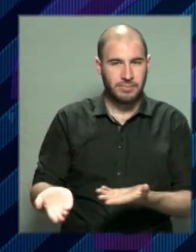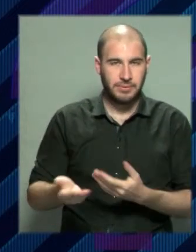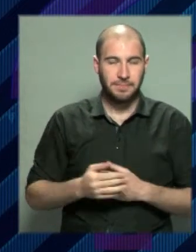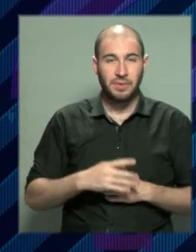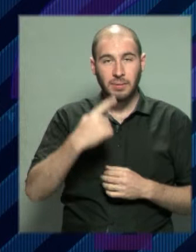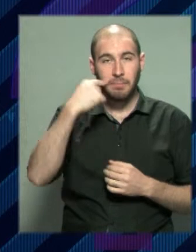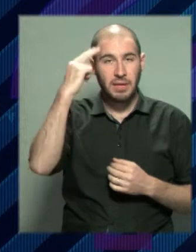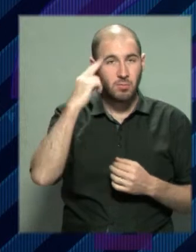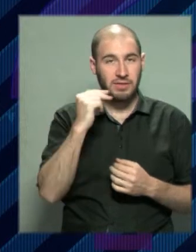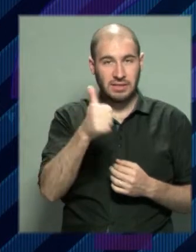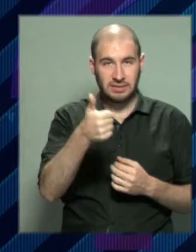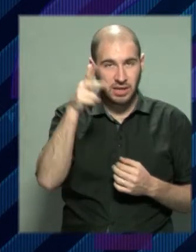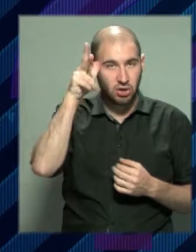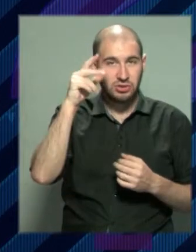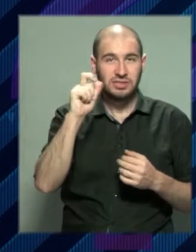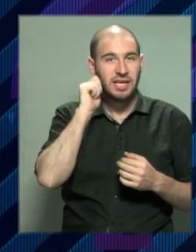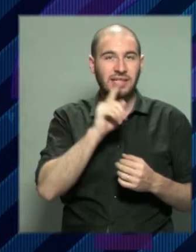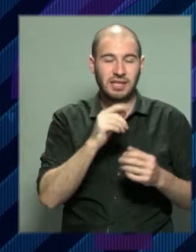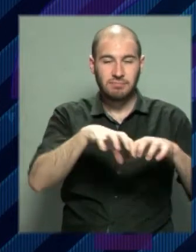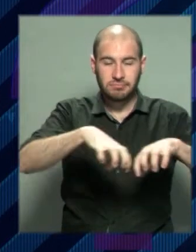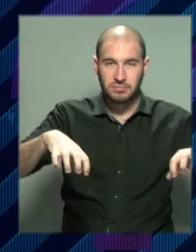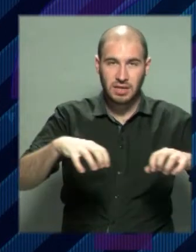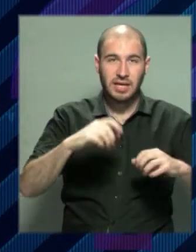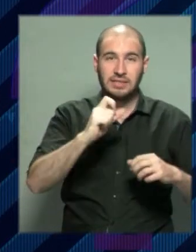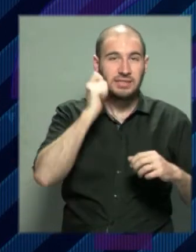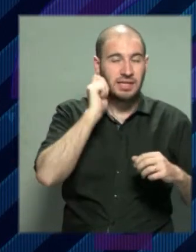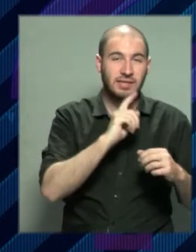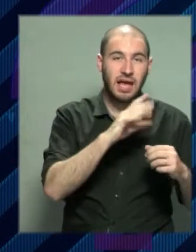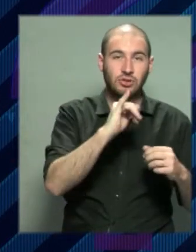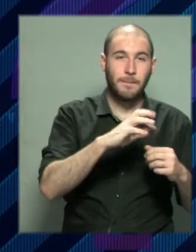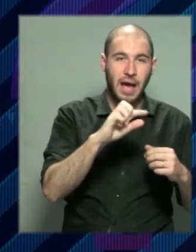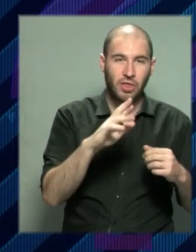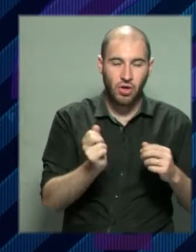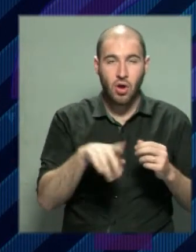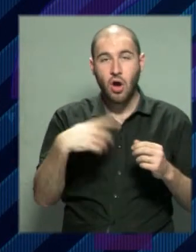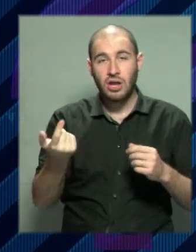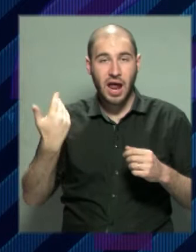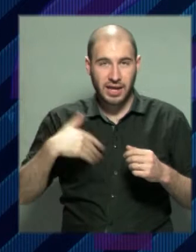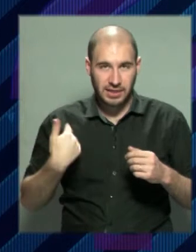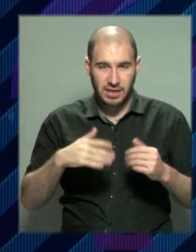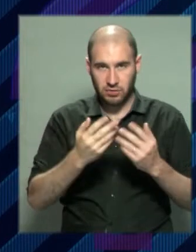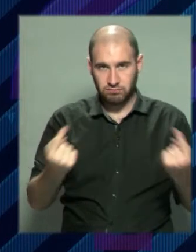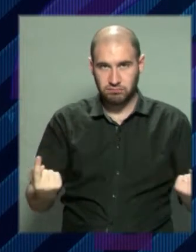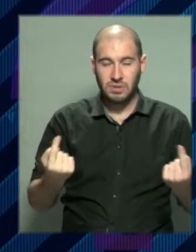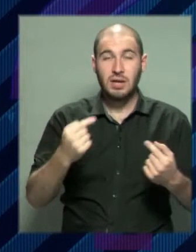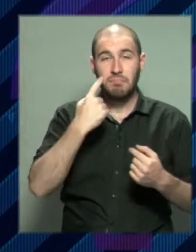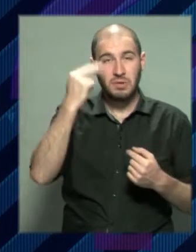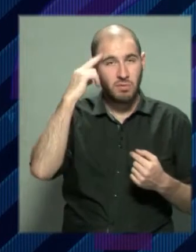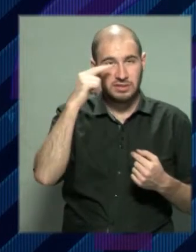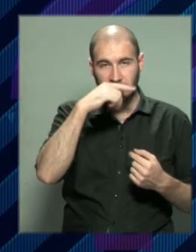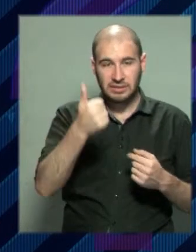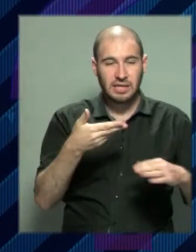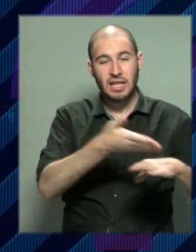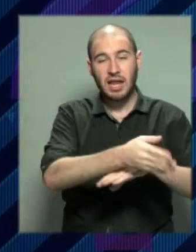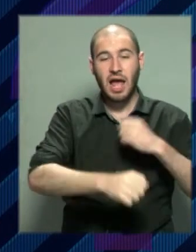En 1968 la CGT se divide en CGT Azopardo y la CGT de los argentinos, y en el 76 fue intervenida